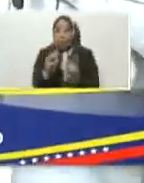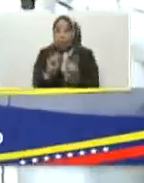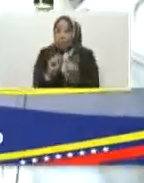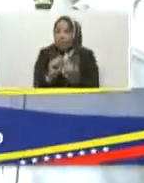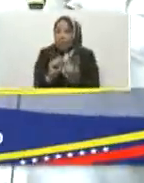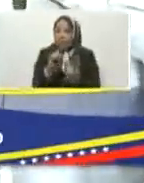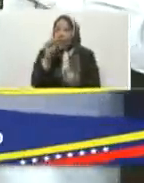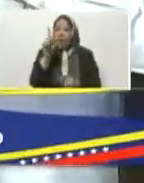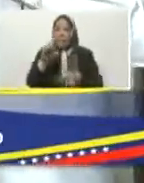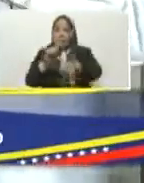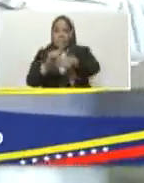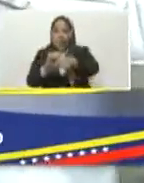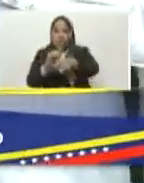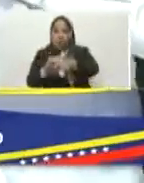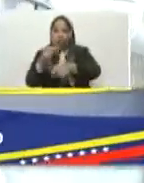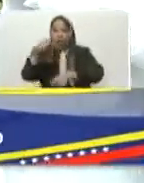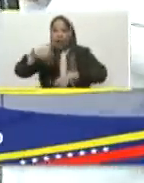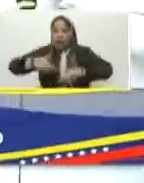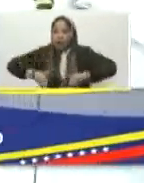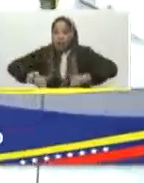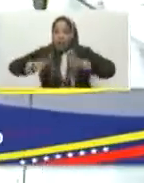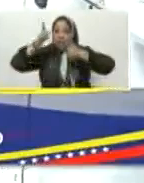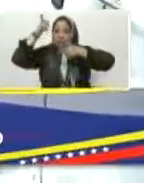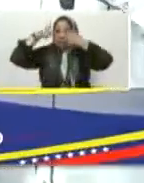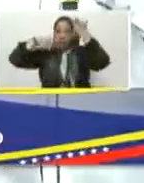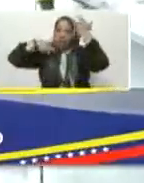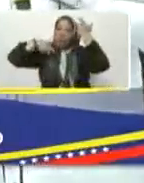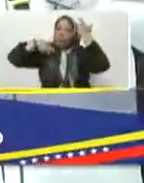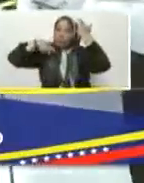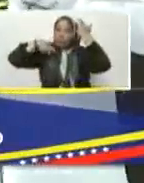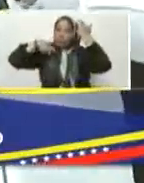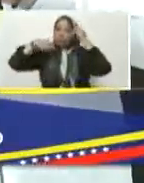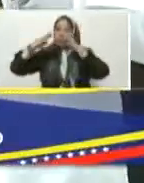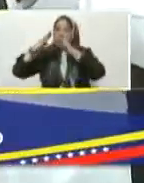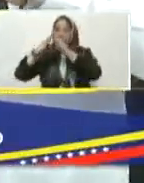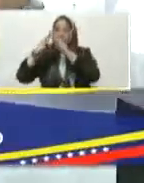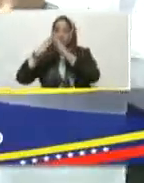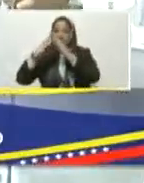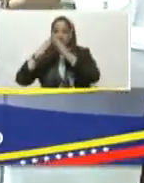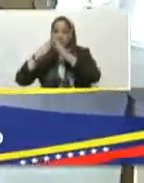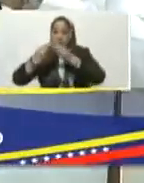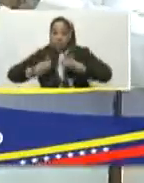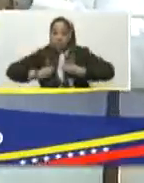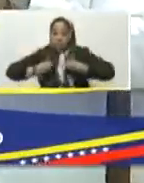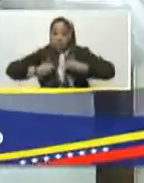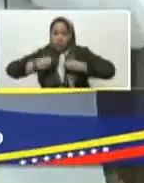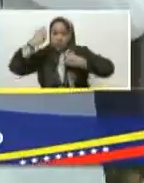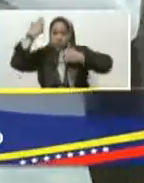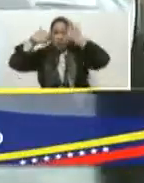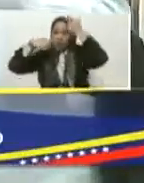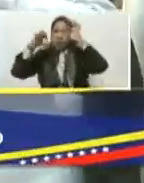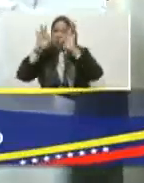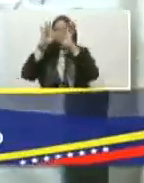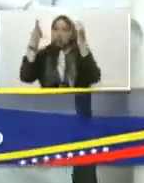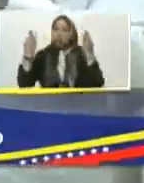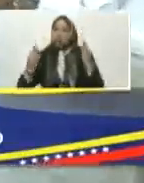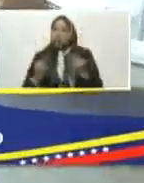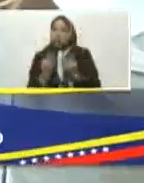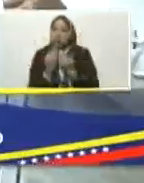fue vecino el comandante Chávez, para aquí en Mariara. Ahí estuvo la casa donde vivió el comandante con su familia. San